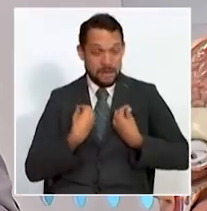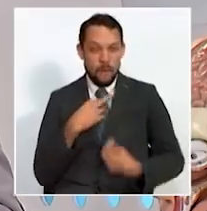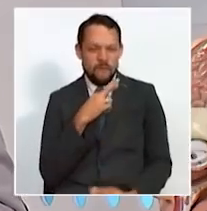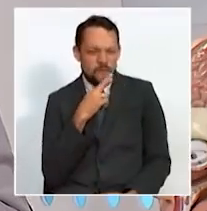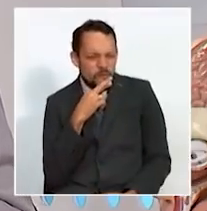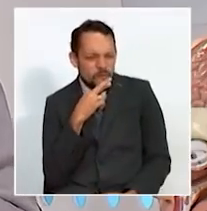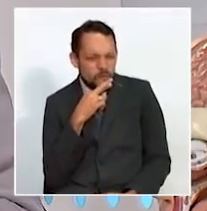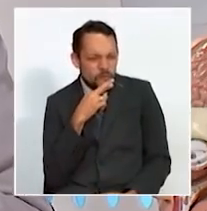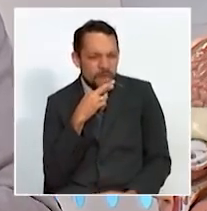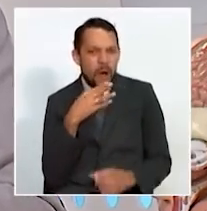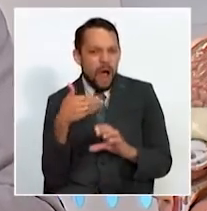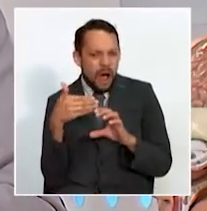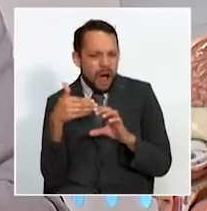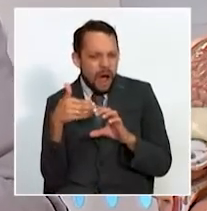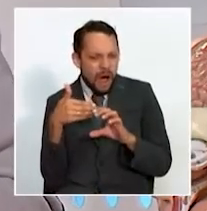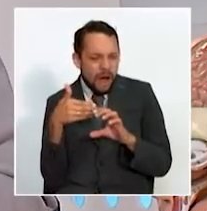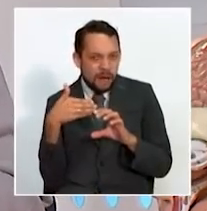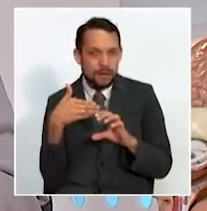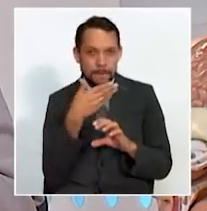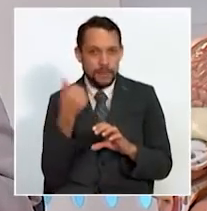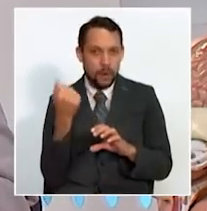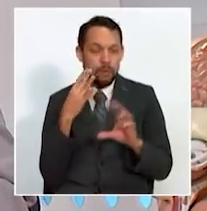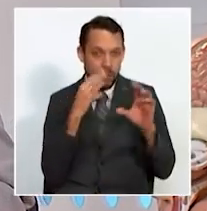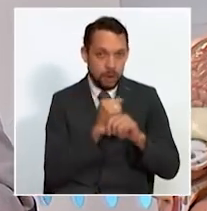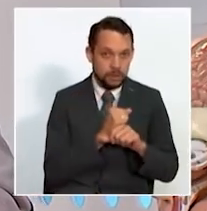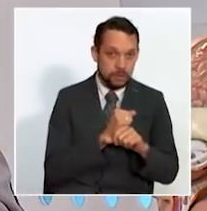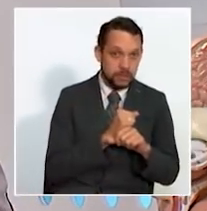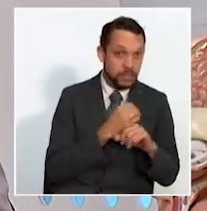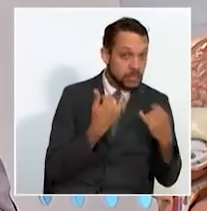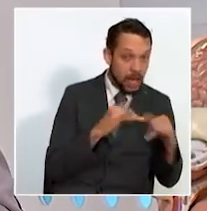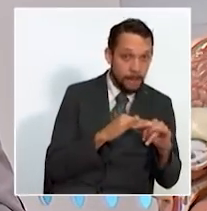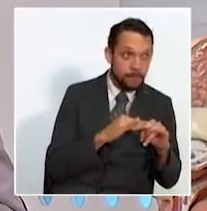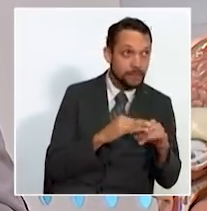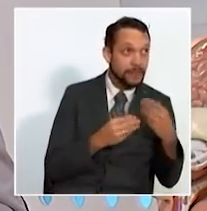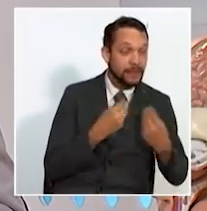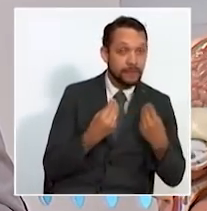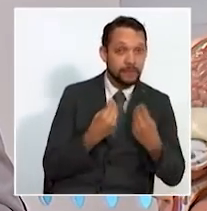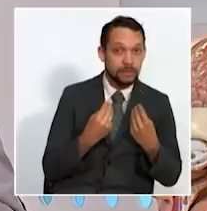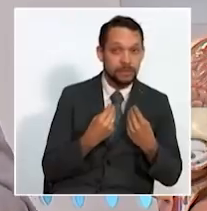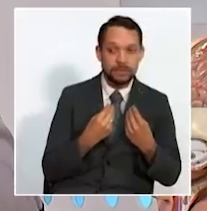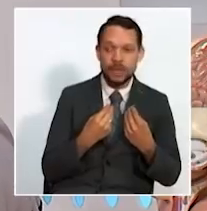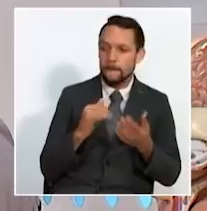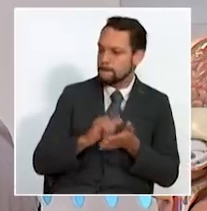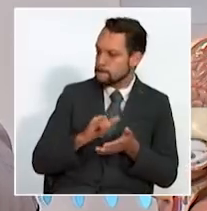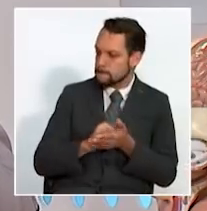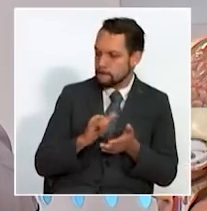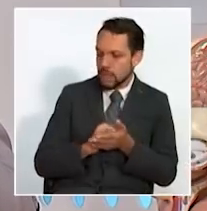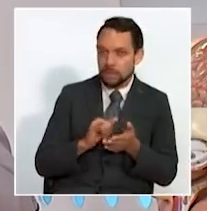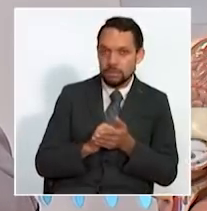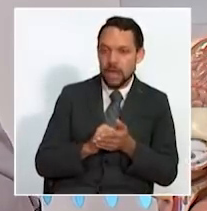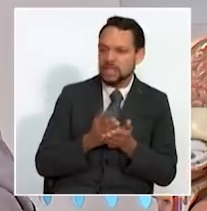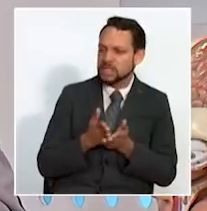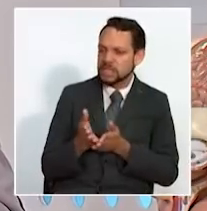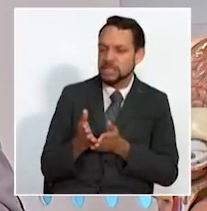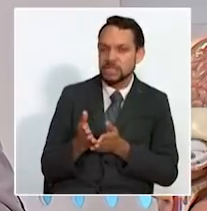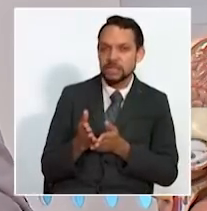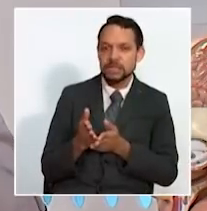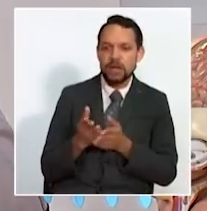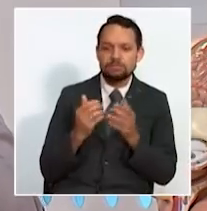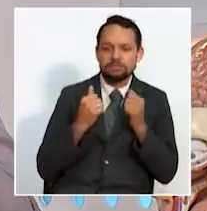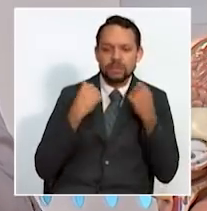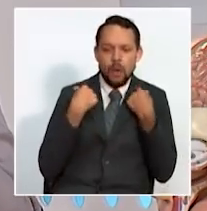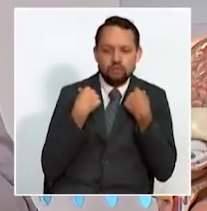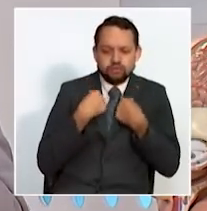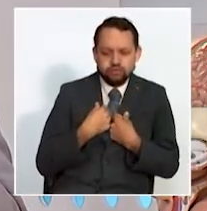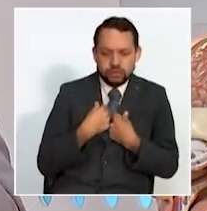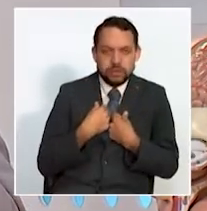mucho utilizar la camisilla, pero en la noche que el niño se va a pijamar, no le quite la camisilla, porque su camisilla ya está calientica